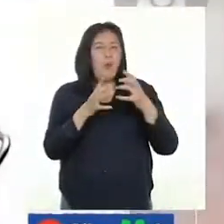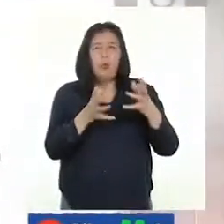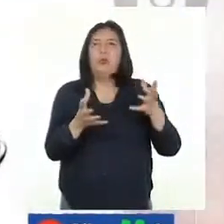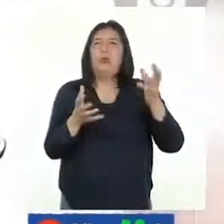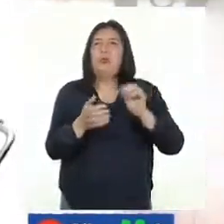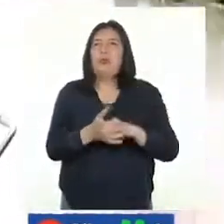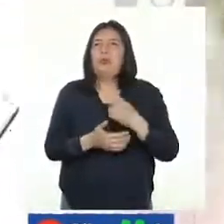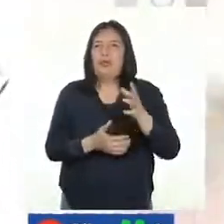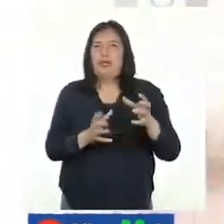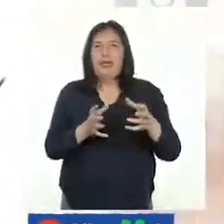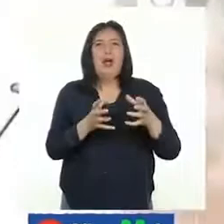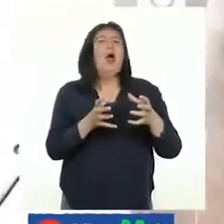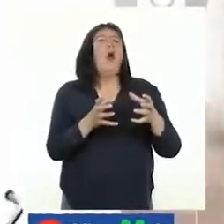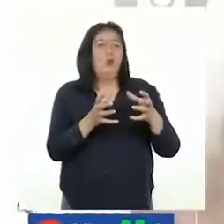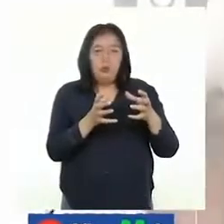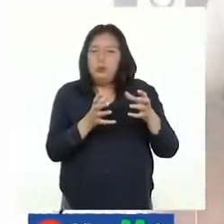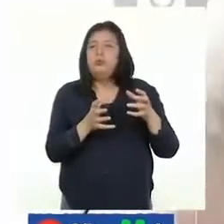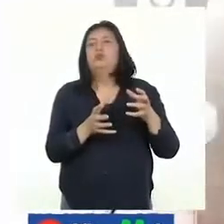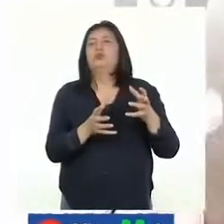Soy adicta a hacer esto.